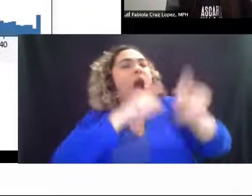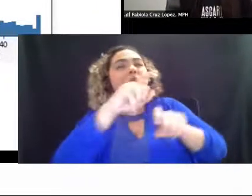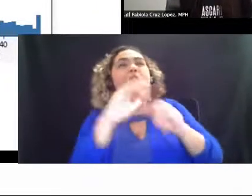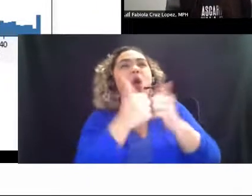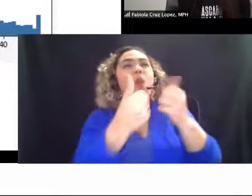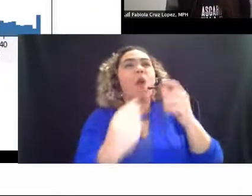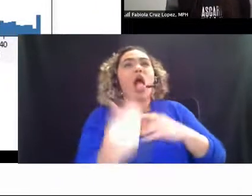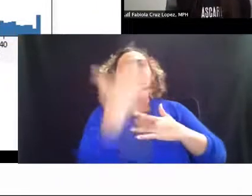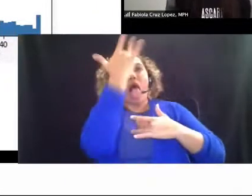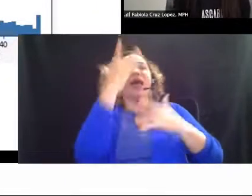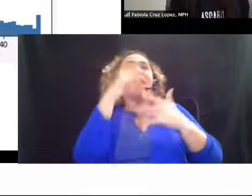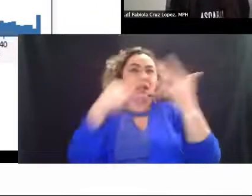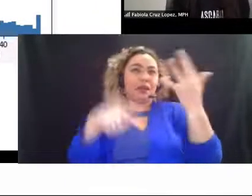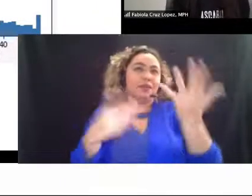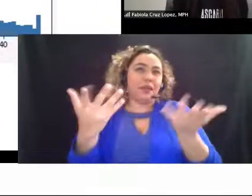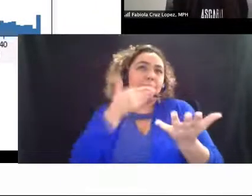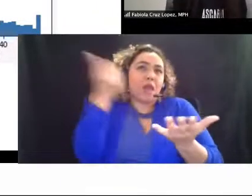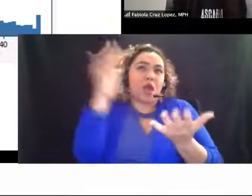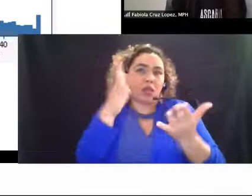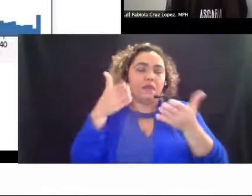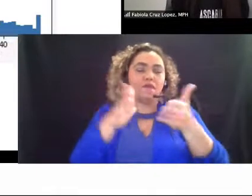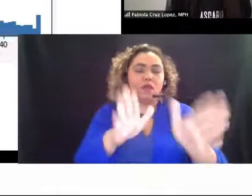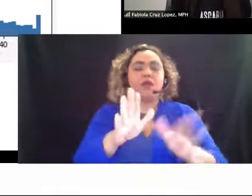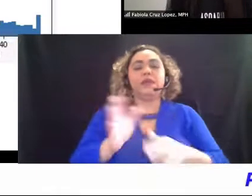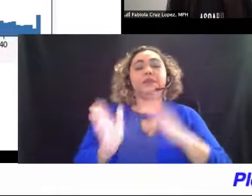Dirigiéndonos a lo que son estrategias de salud pública.